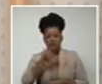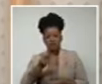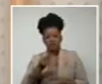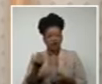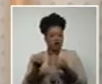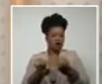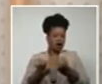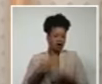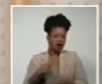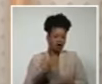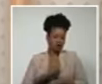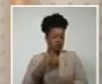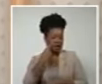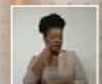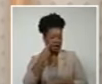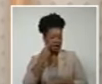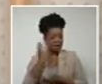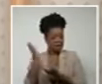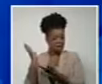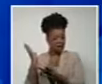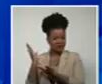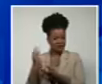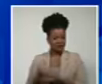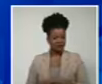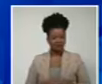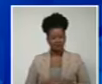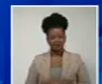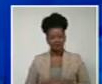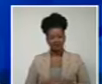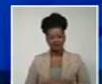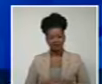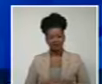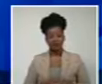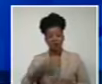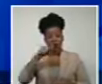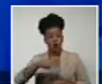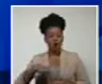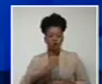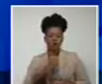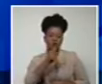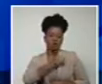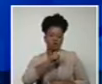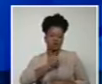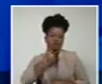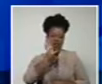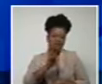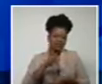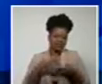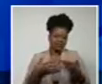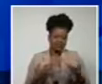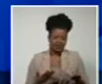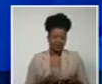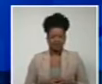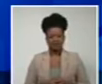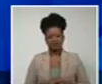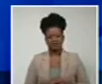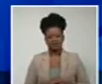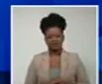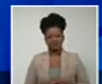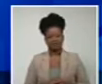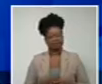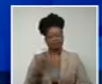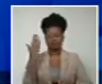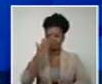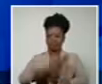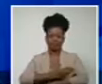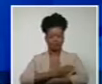nosotros. Veamos esta primera parte. Hoy queremos hablar sobre el injusto bloqueo que